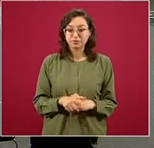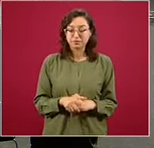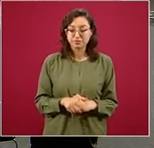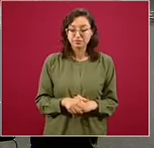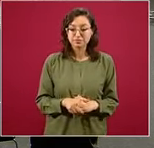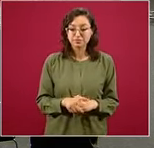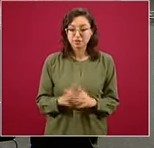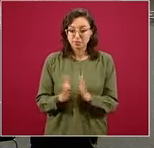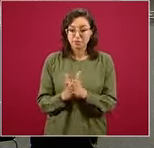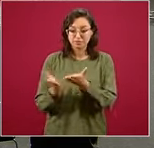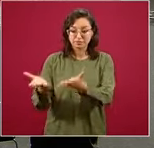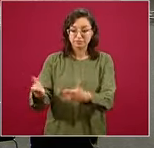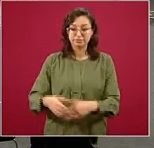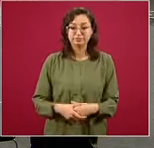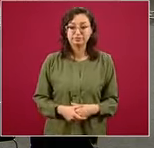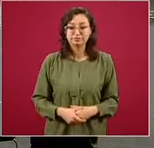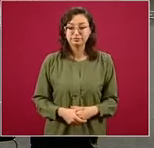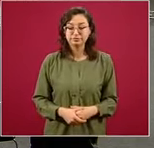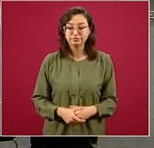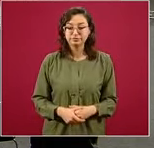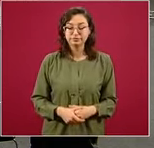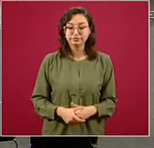adelante.